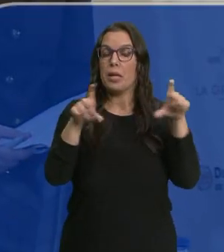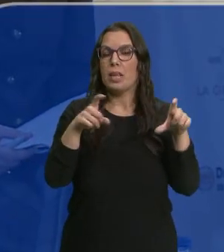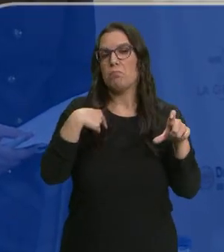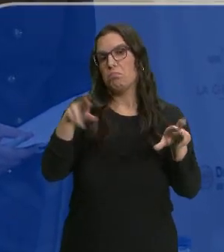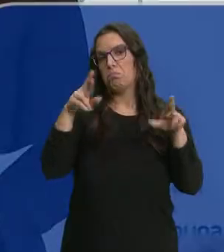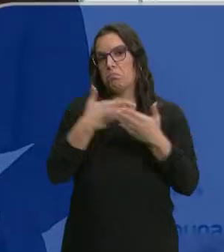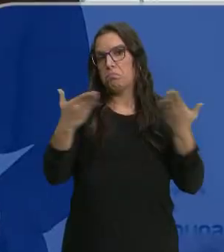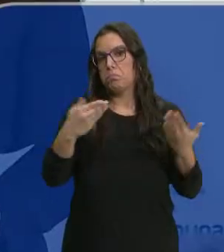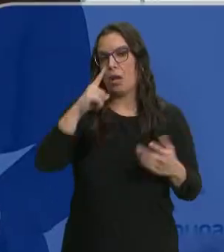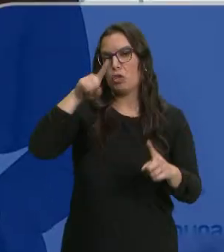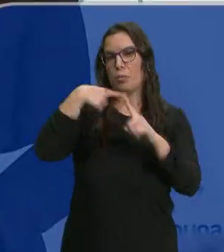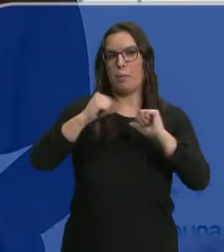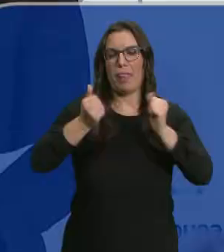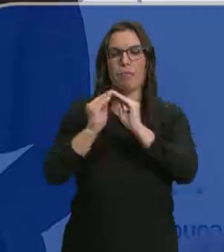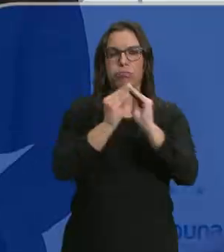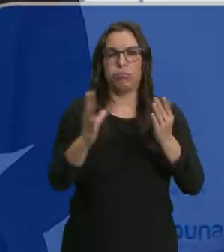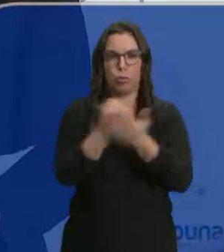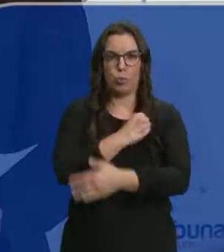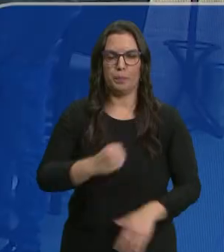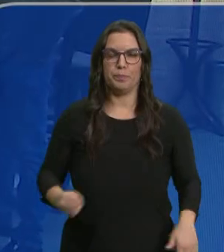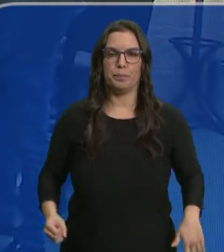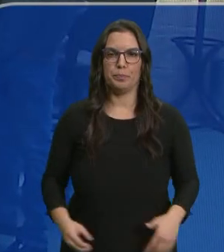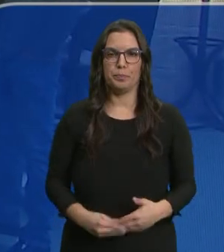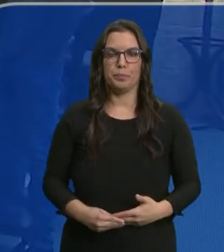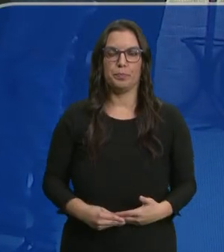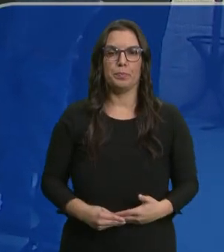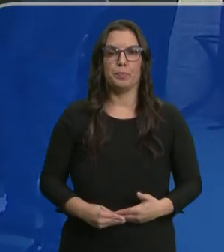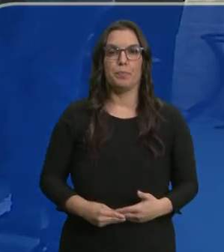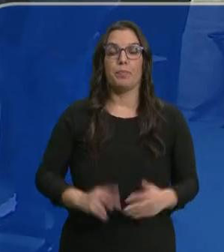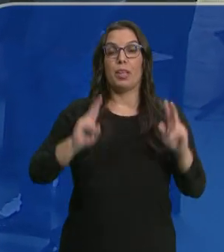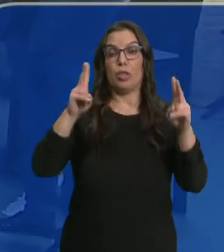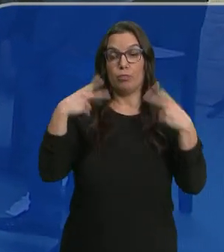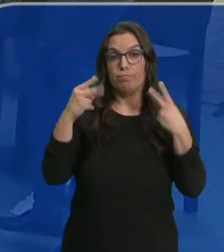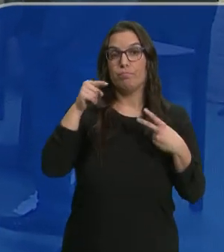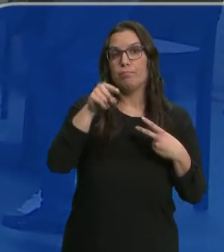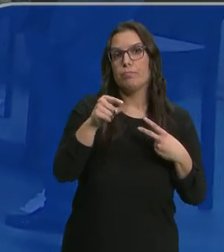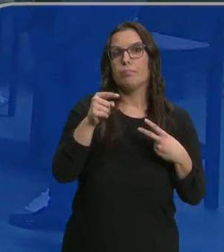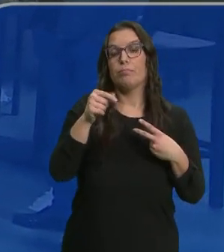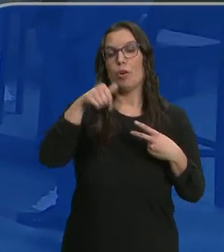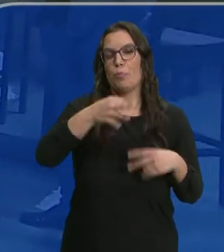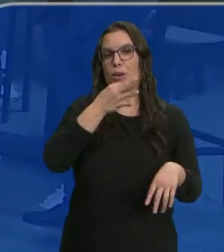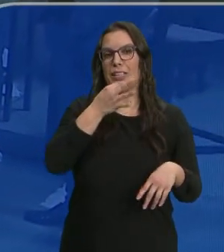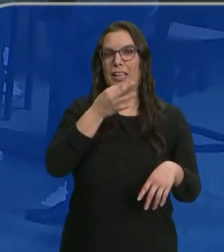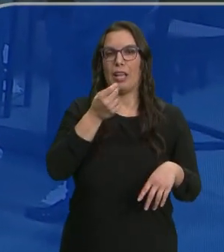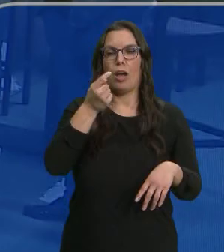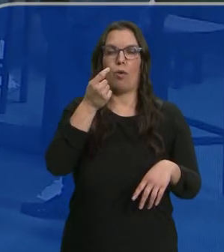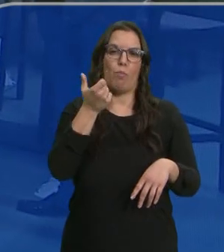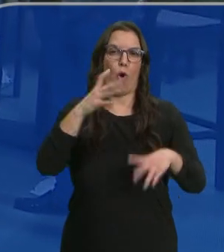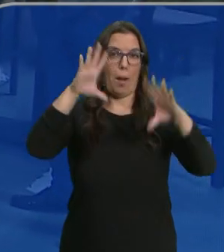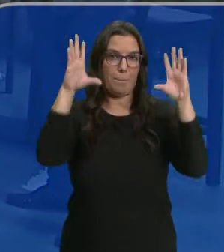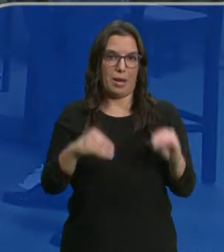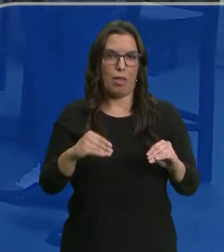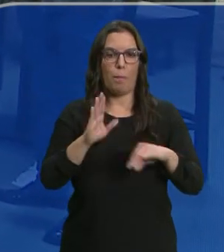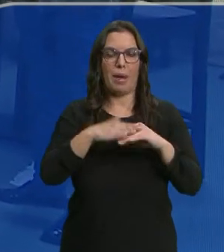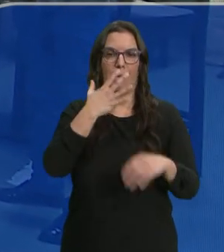en empezar la instalación el próximo año. La hostelería se quedará un rato a oscuras esta tarde para denunciar lo que les